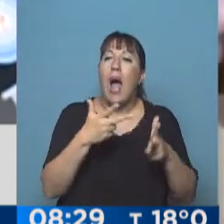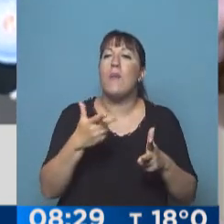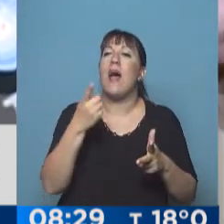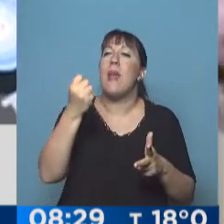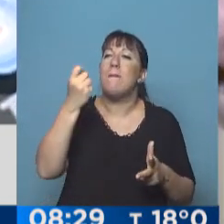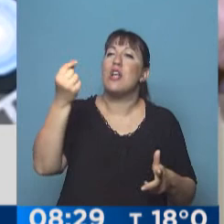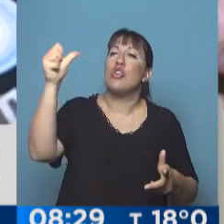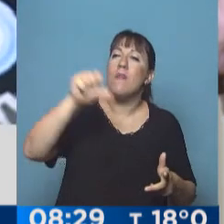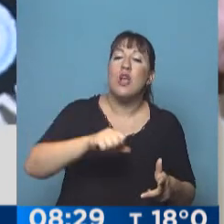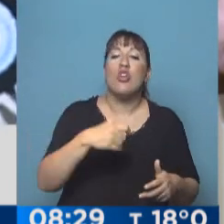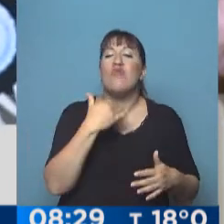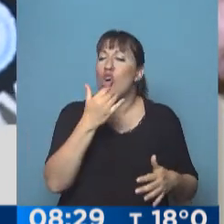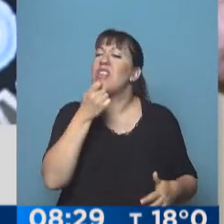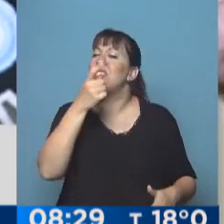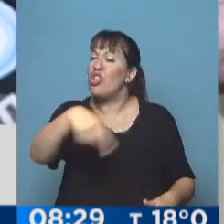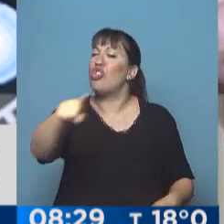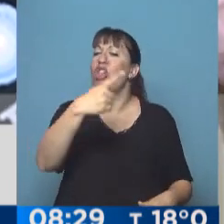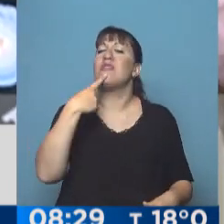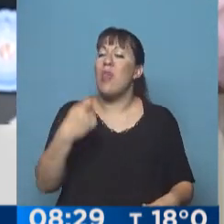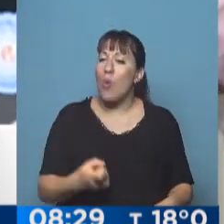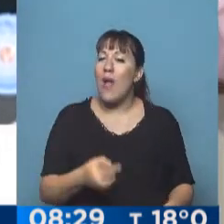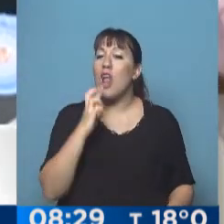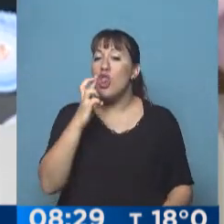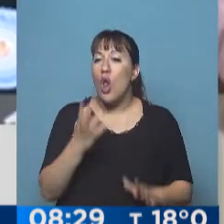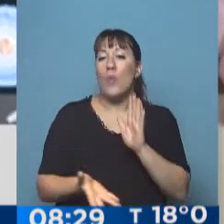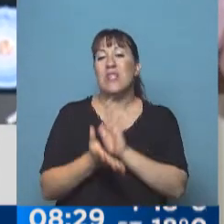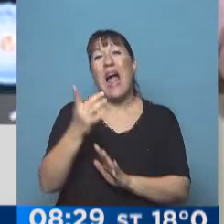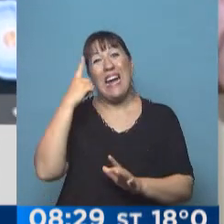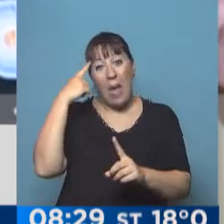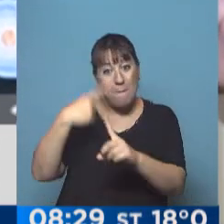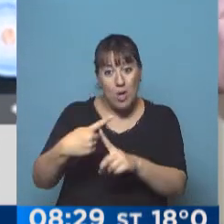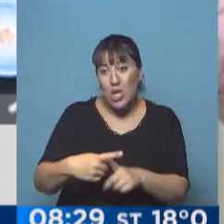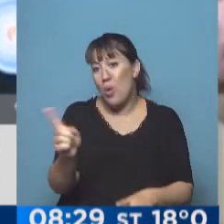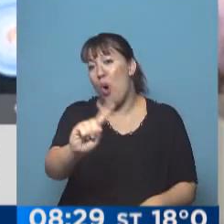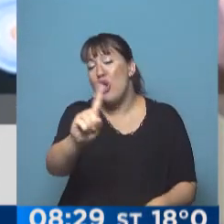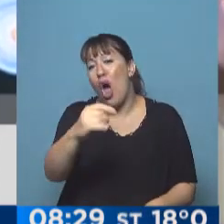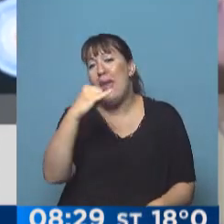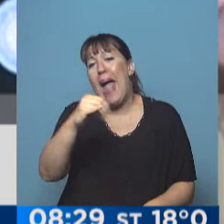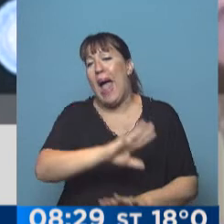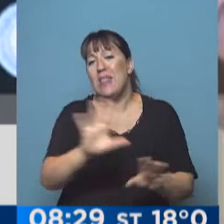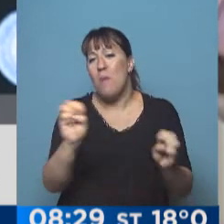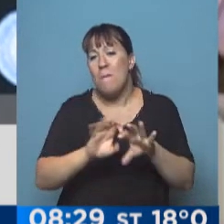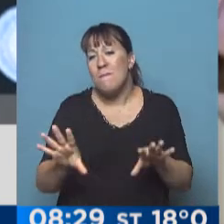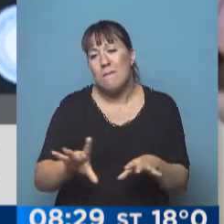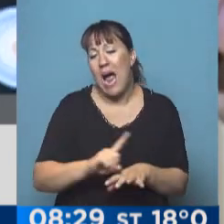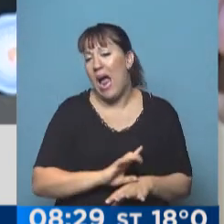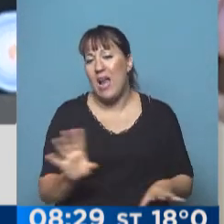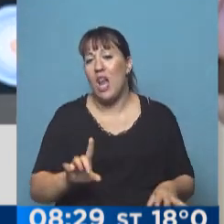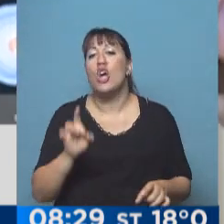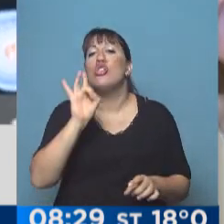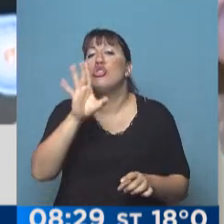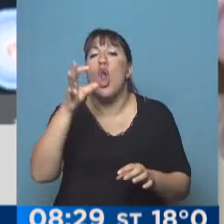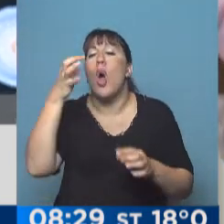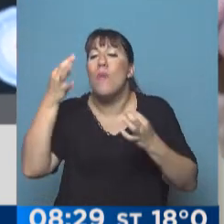se da cuenta que lo que van a hacer es subir el dólar y subir el dólar que van a creer que eso es positivo es altamente negativo en este caso altamente negativo beneficios